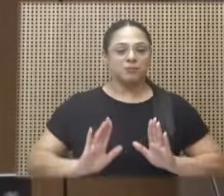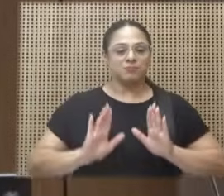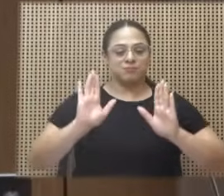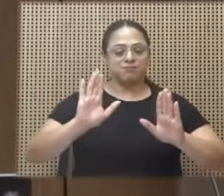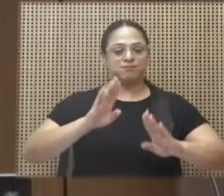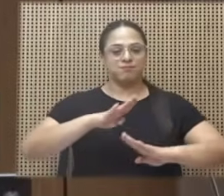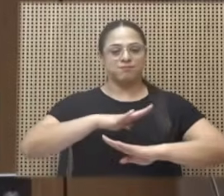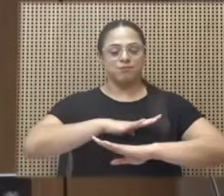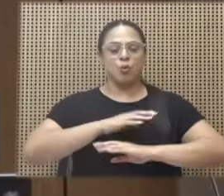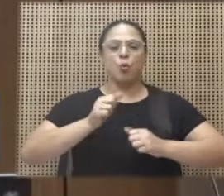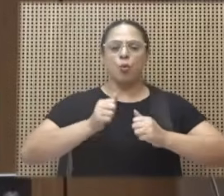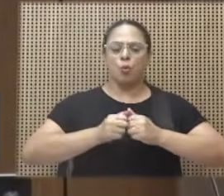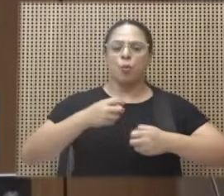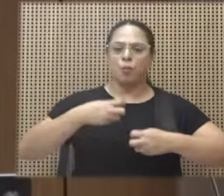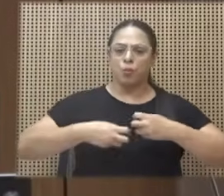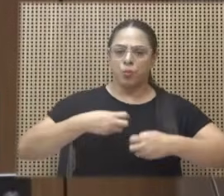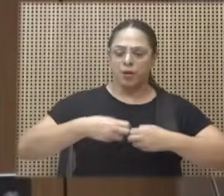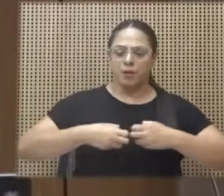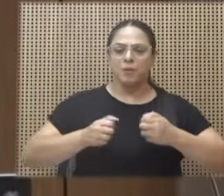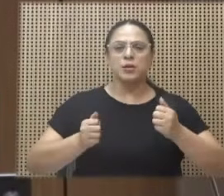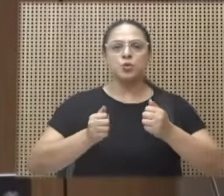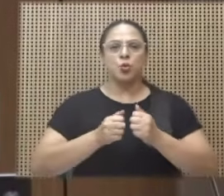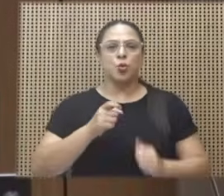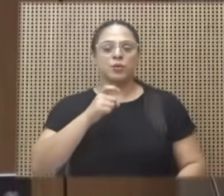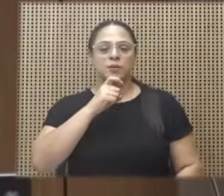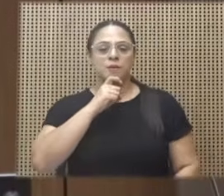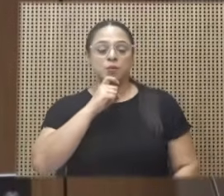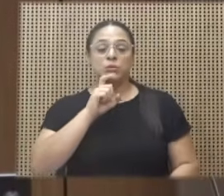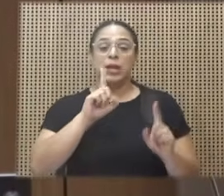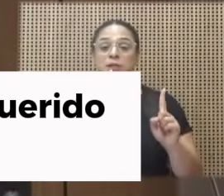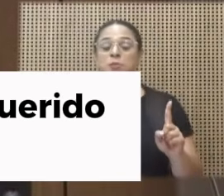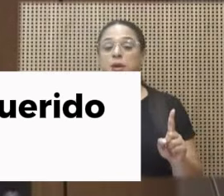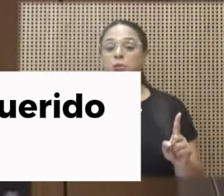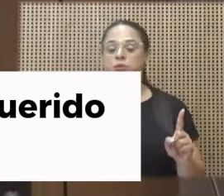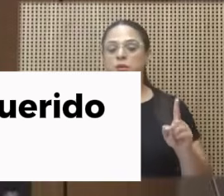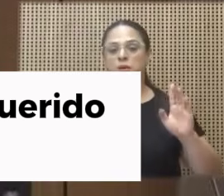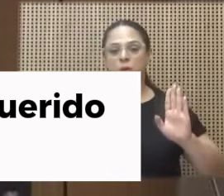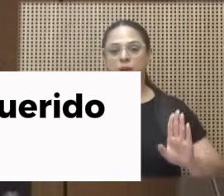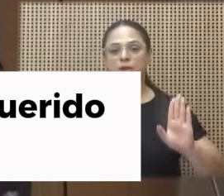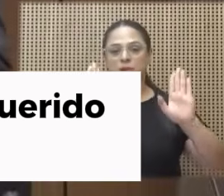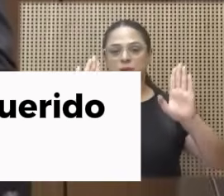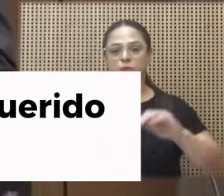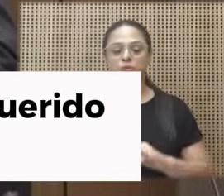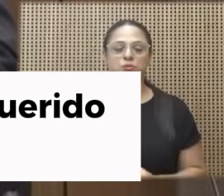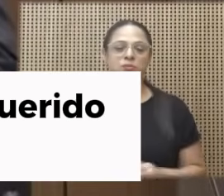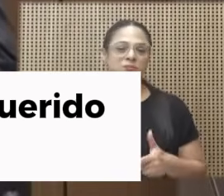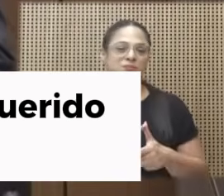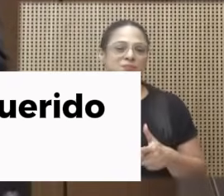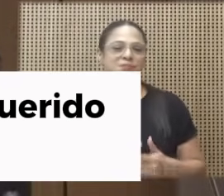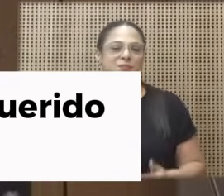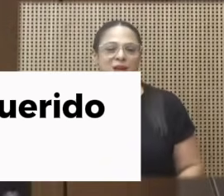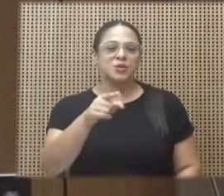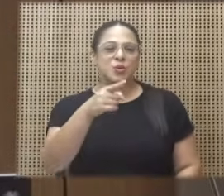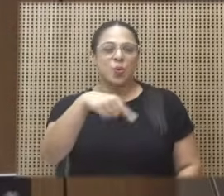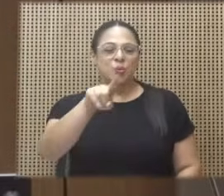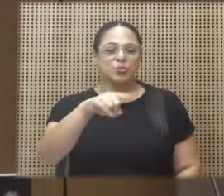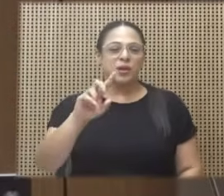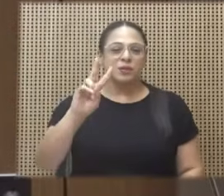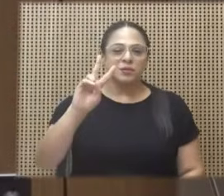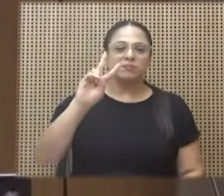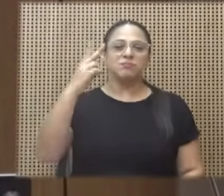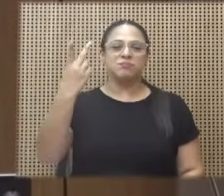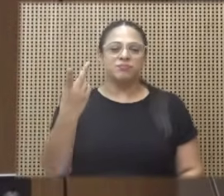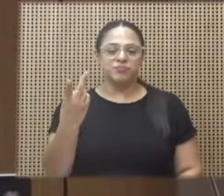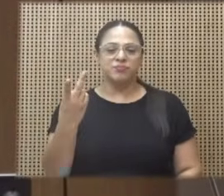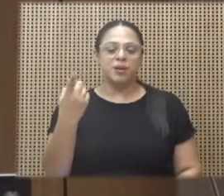problemas, con dificultades, pero exitoso. Así que esa distopía que ustedes han querido construir se